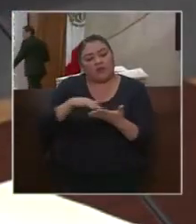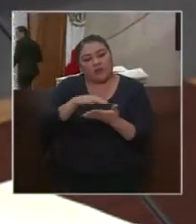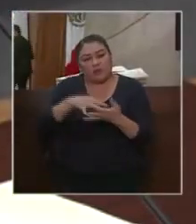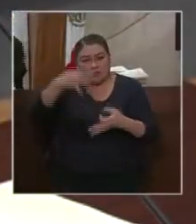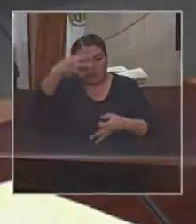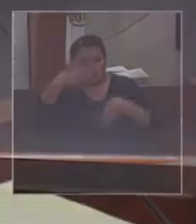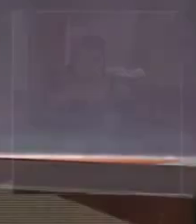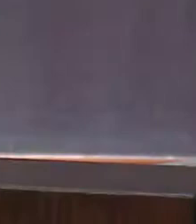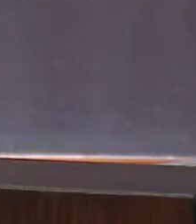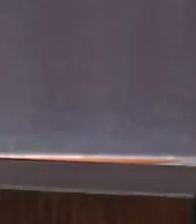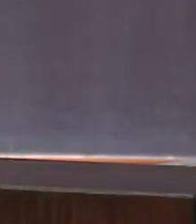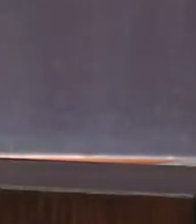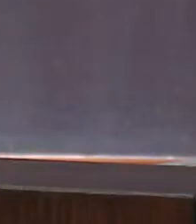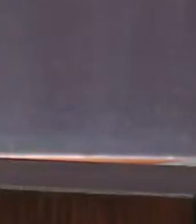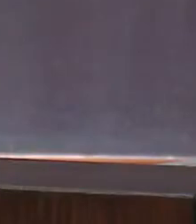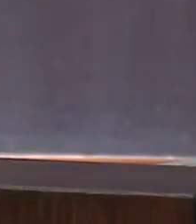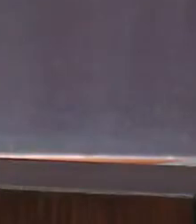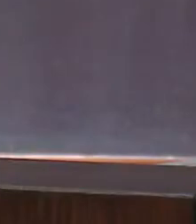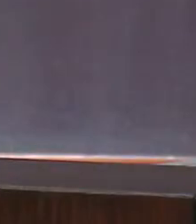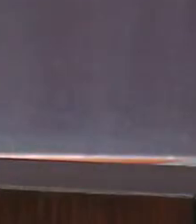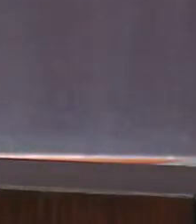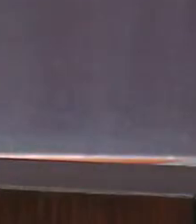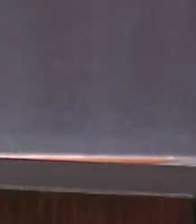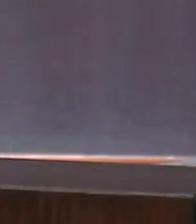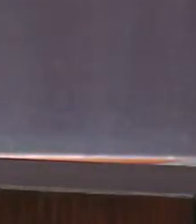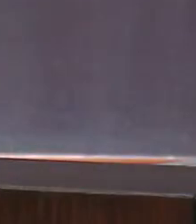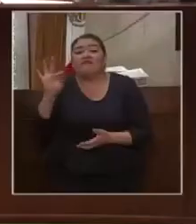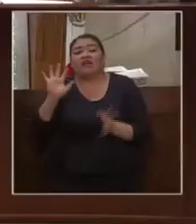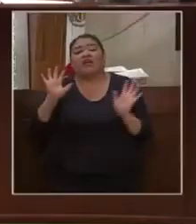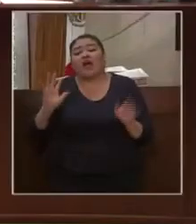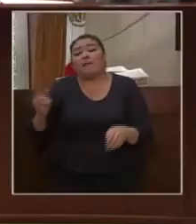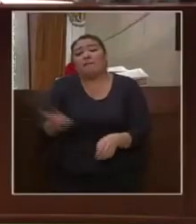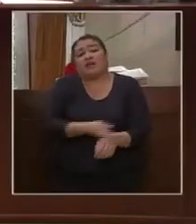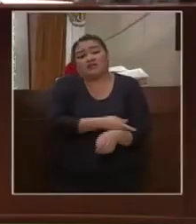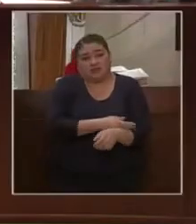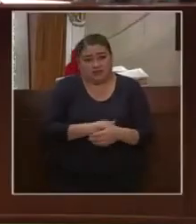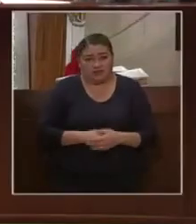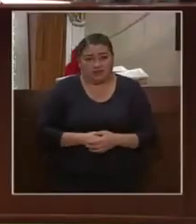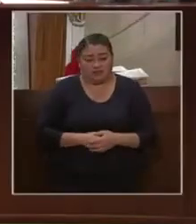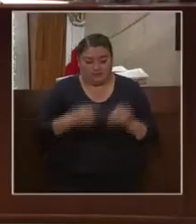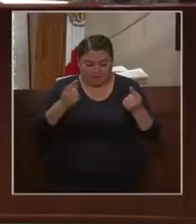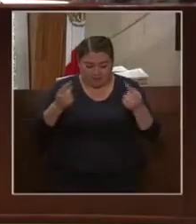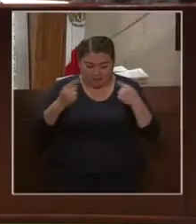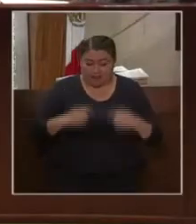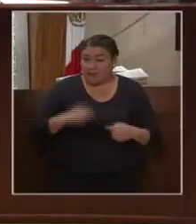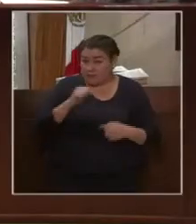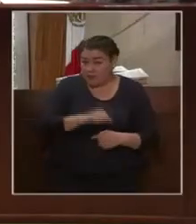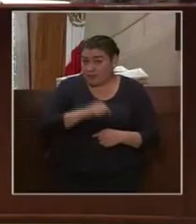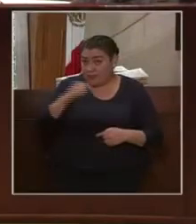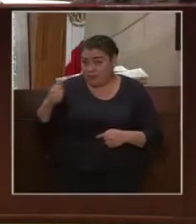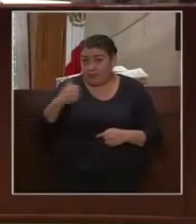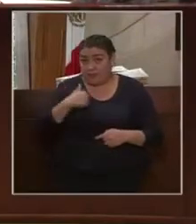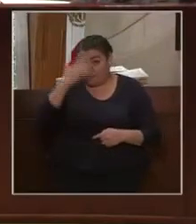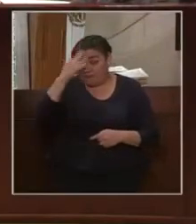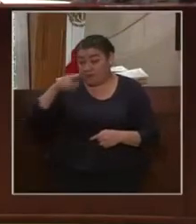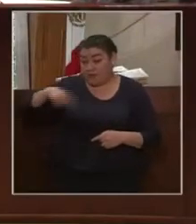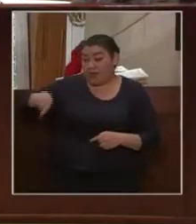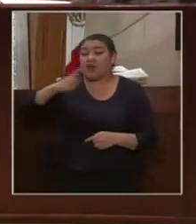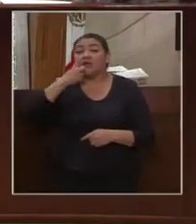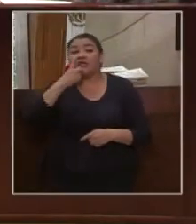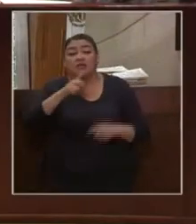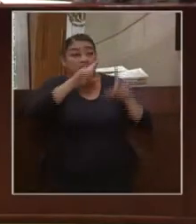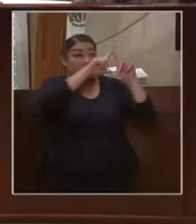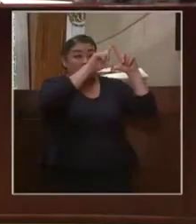de la elección presidencial en los que se solicitó la nulidad por supuestas irregularidades en el proceso o por la